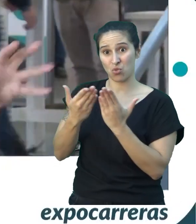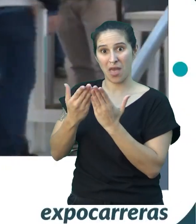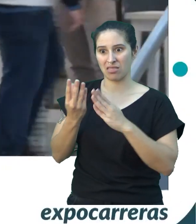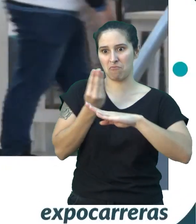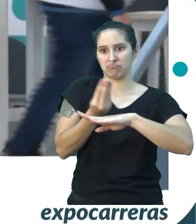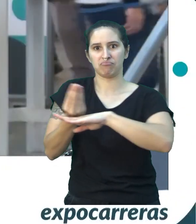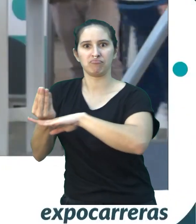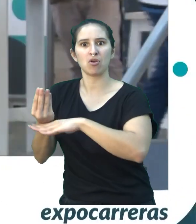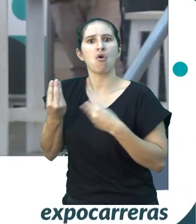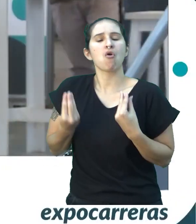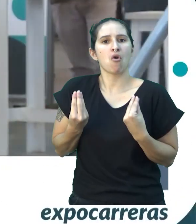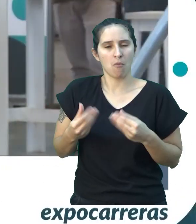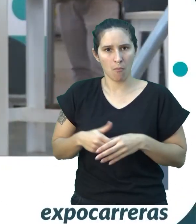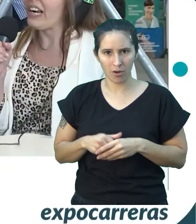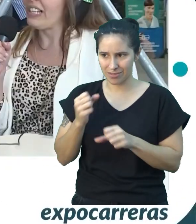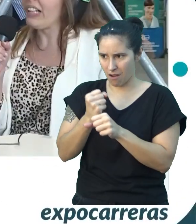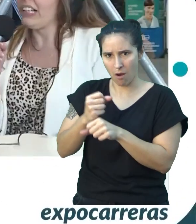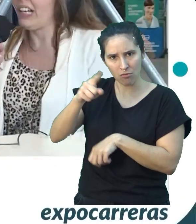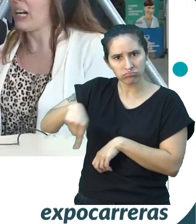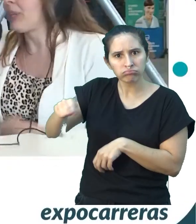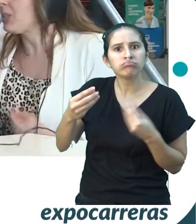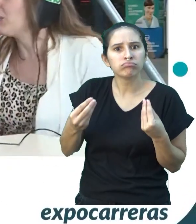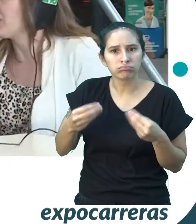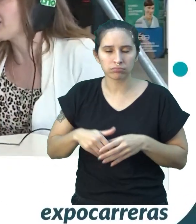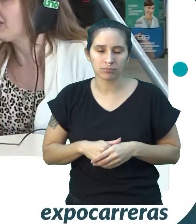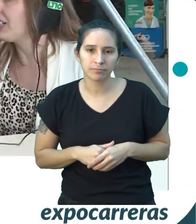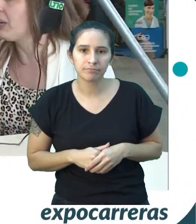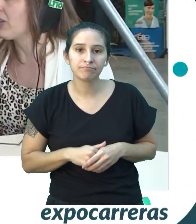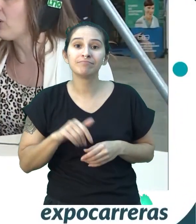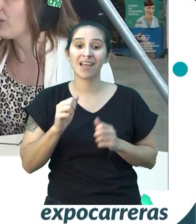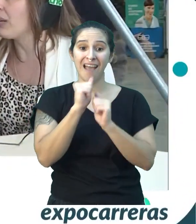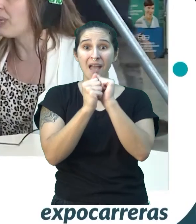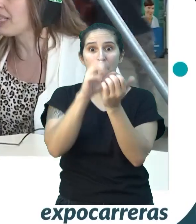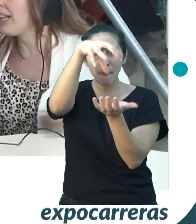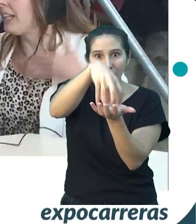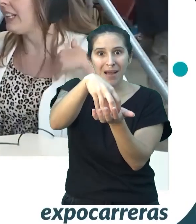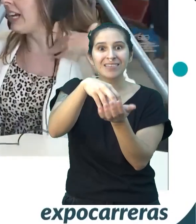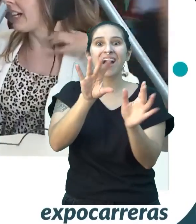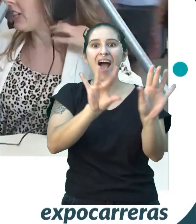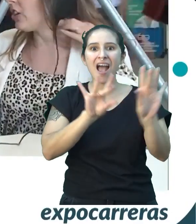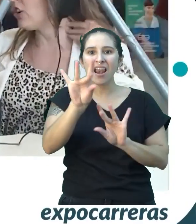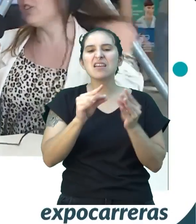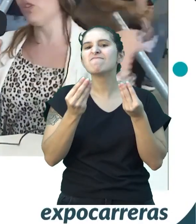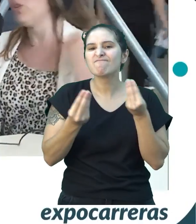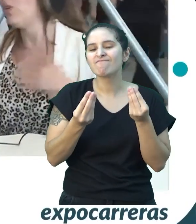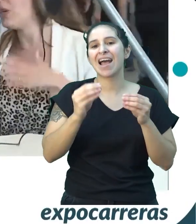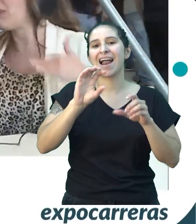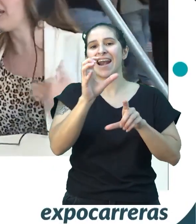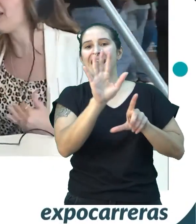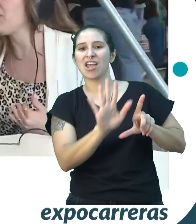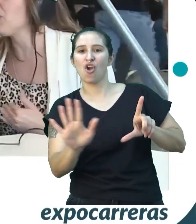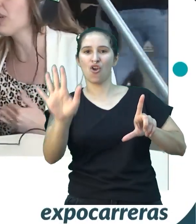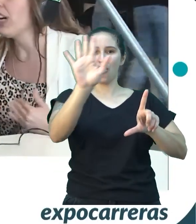es el trabajo de ustedes? Sí, en realidad la captación de empresas tiene que ver con empresas de la región o del